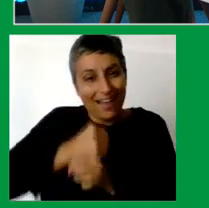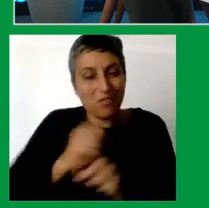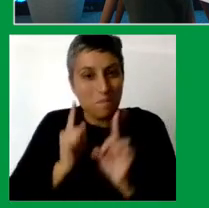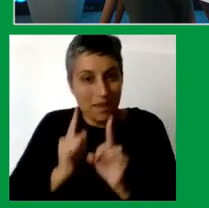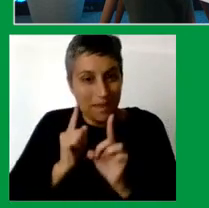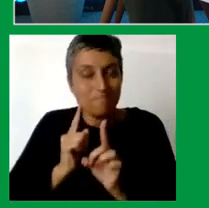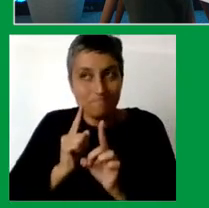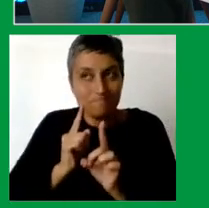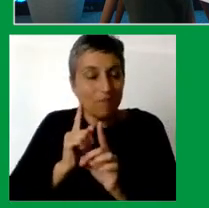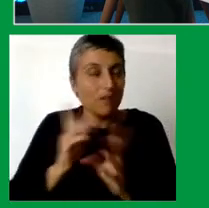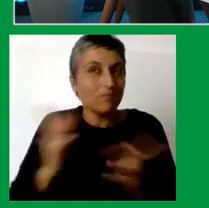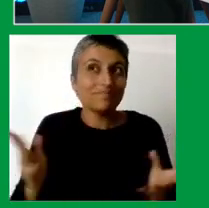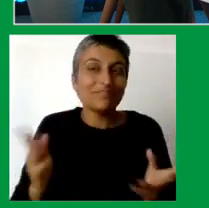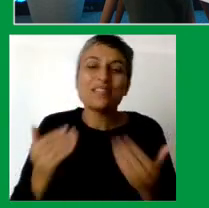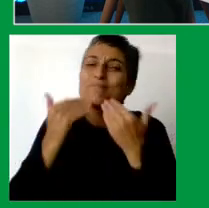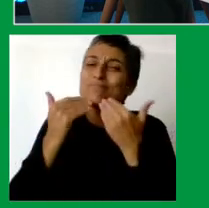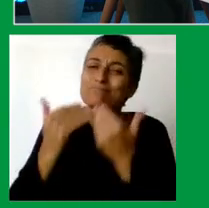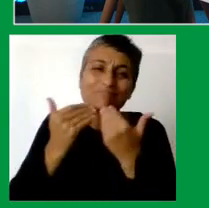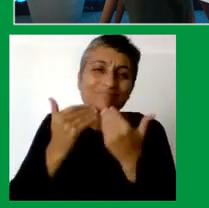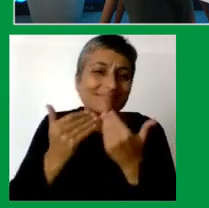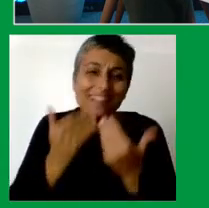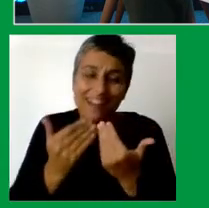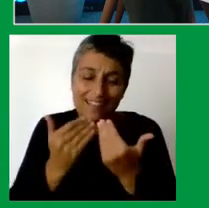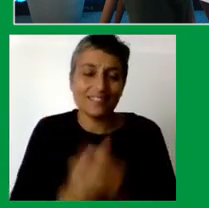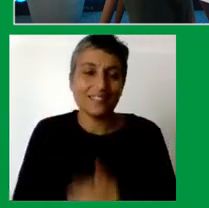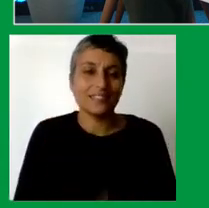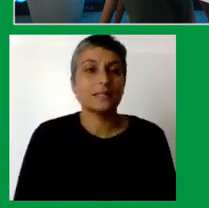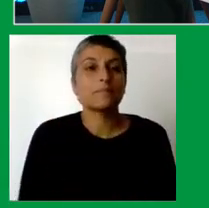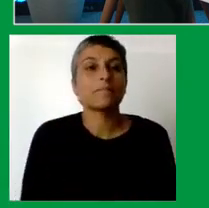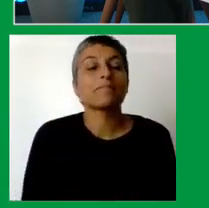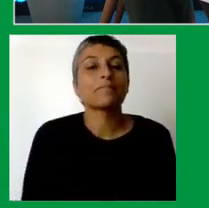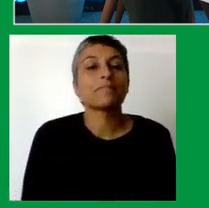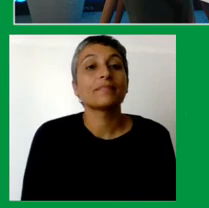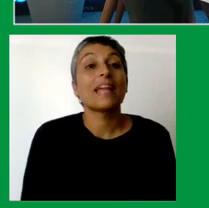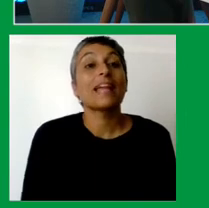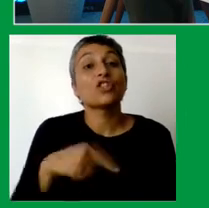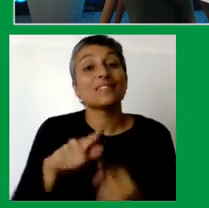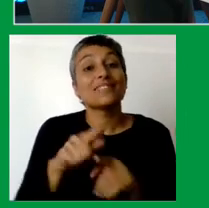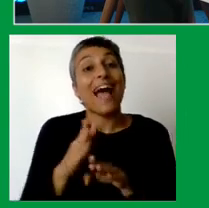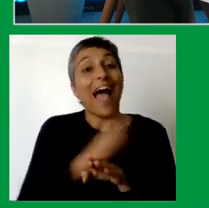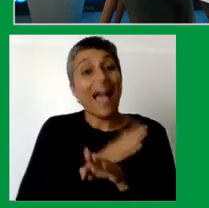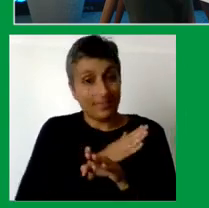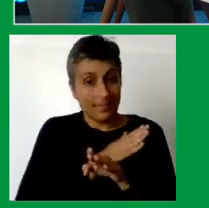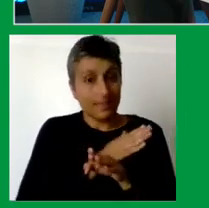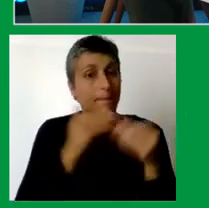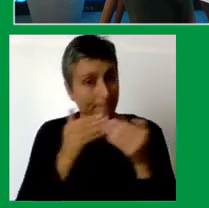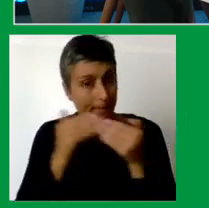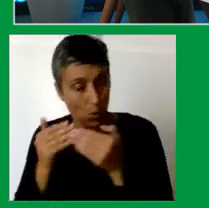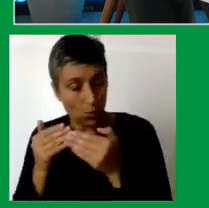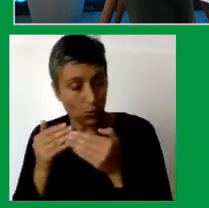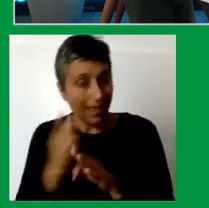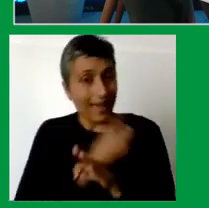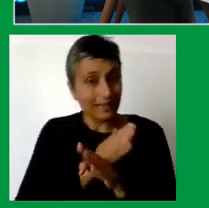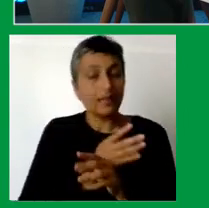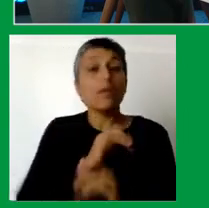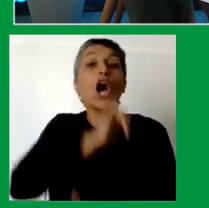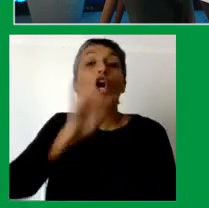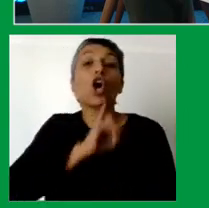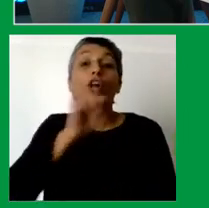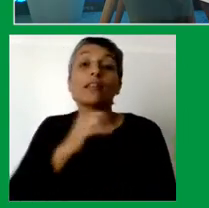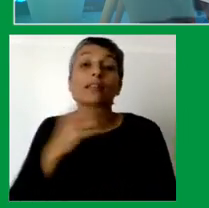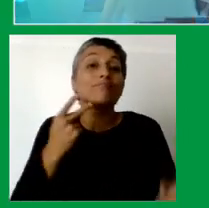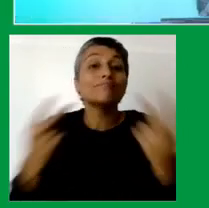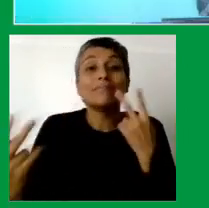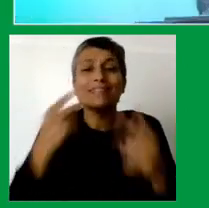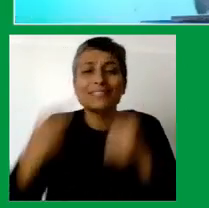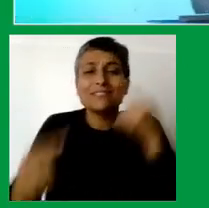eso. Y antes de pasar a las preguntas, quizás comentarte que nos están viendo de distintas partes del país. Voy a mencionar algunos